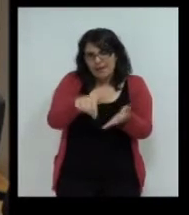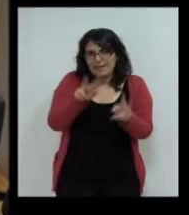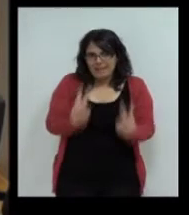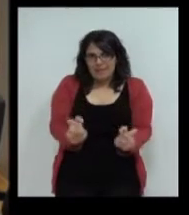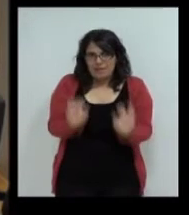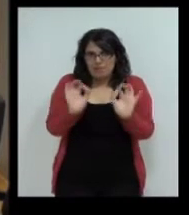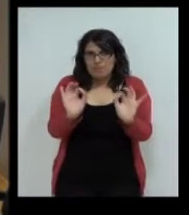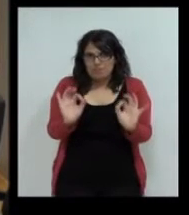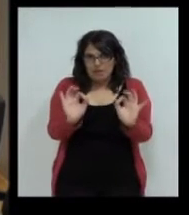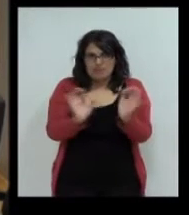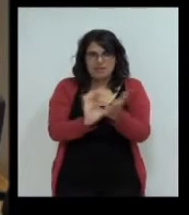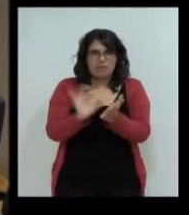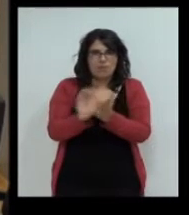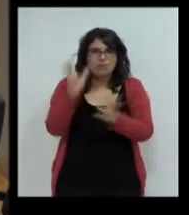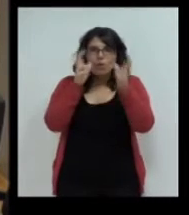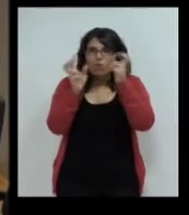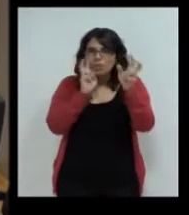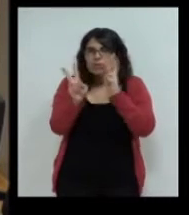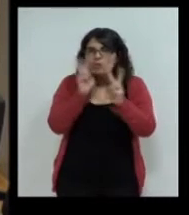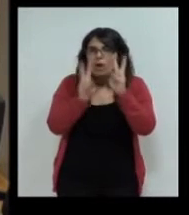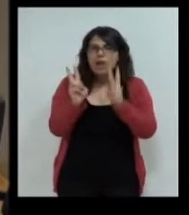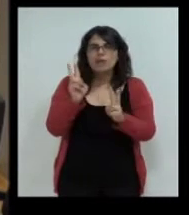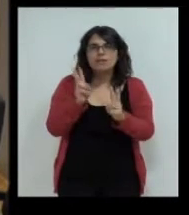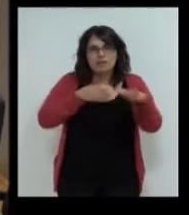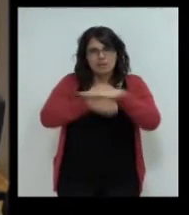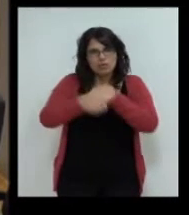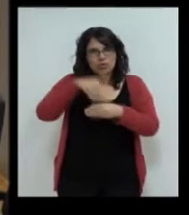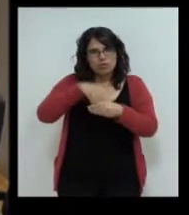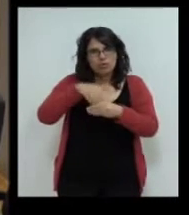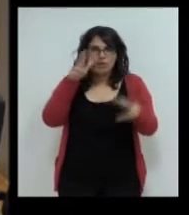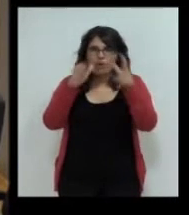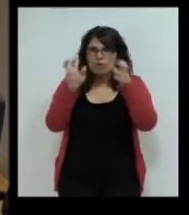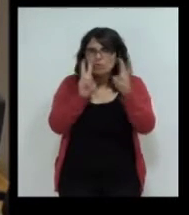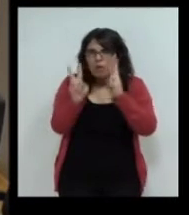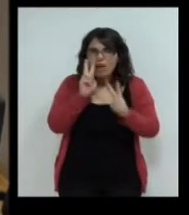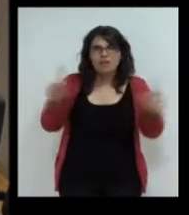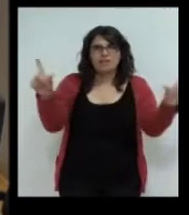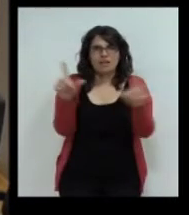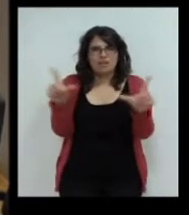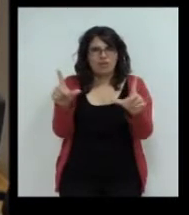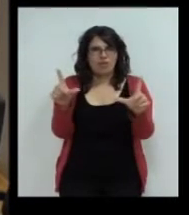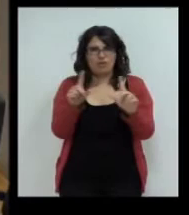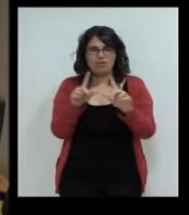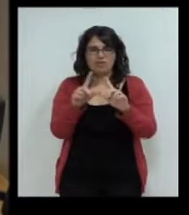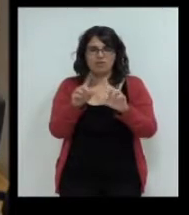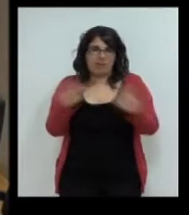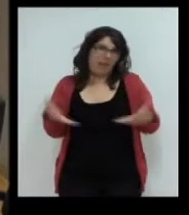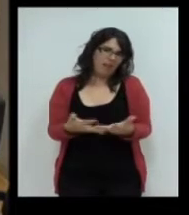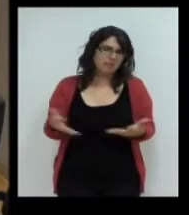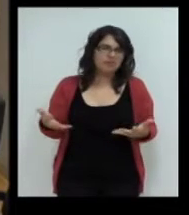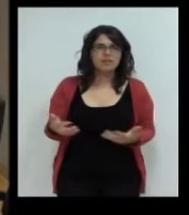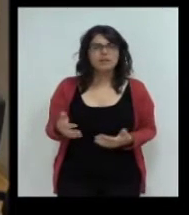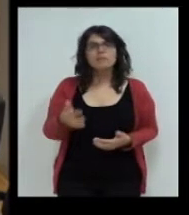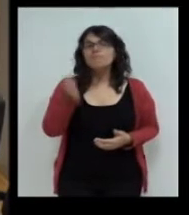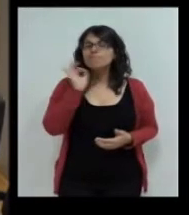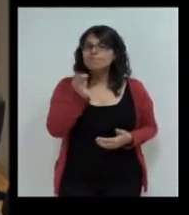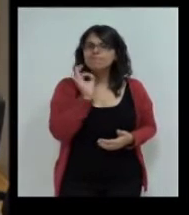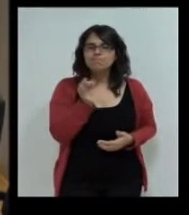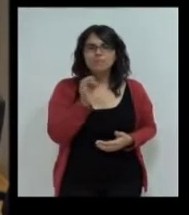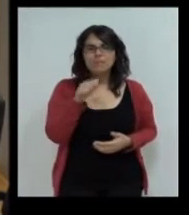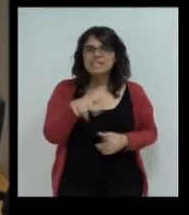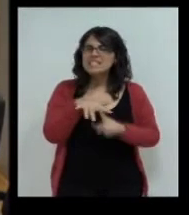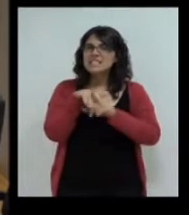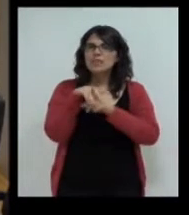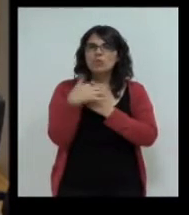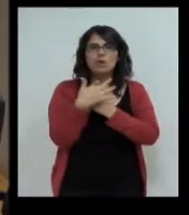de los servicios audiovisuales, del acceso a los contenidos audiovisuales en televisión, a través de Internet, es verdad que aquí nos encontramos con una situación